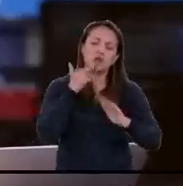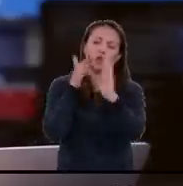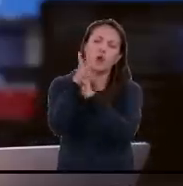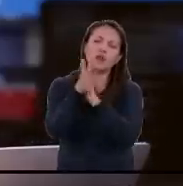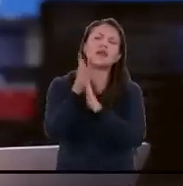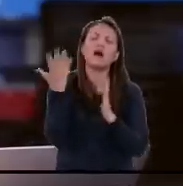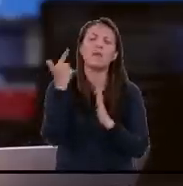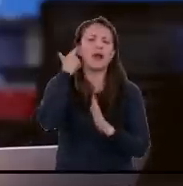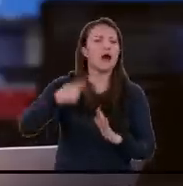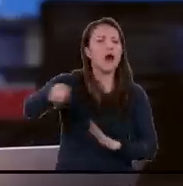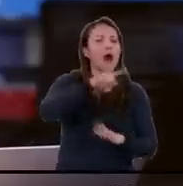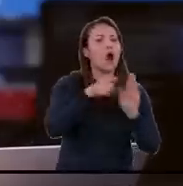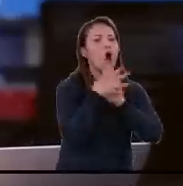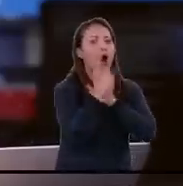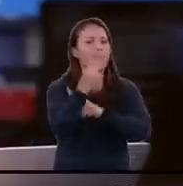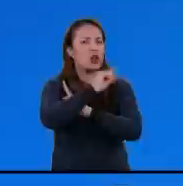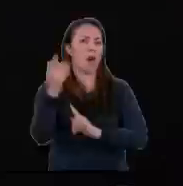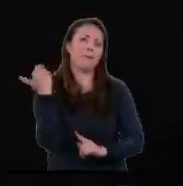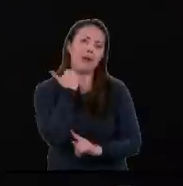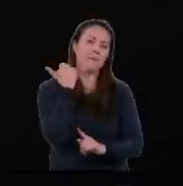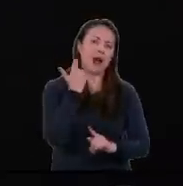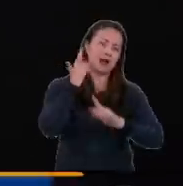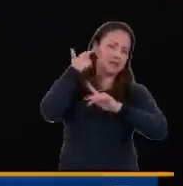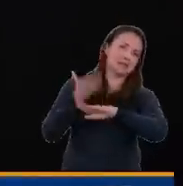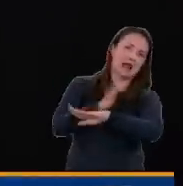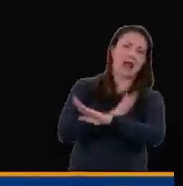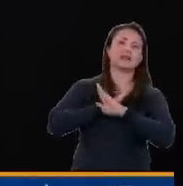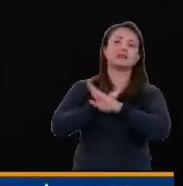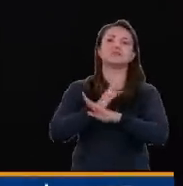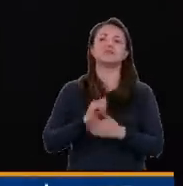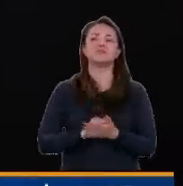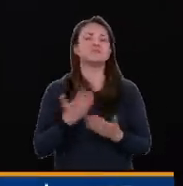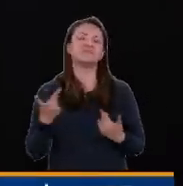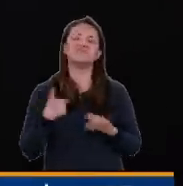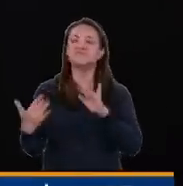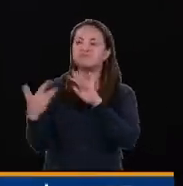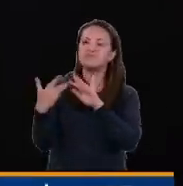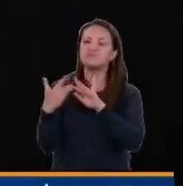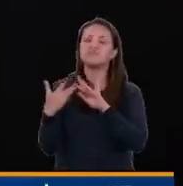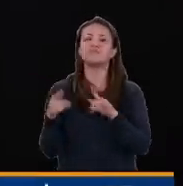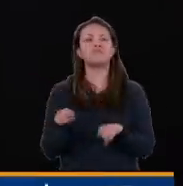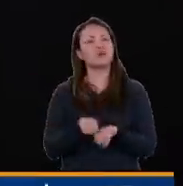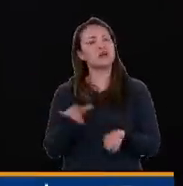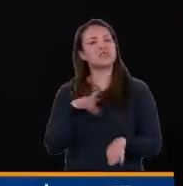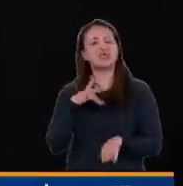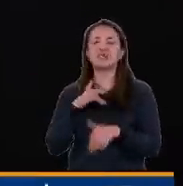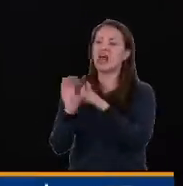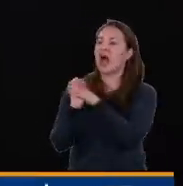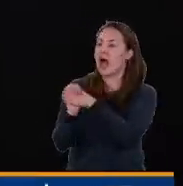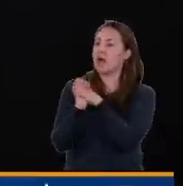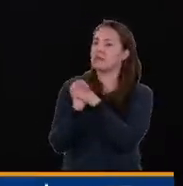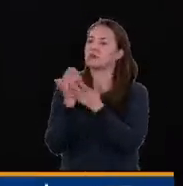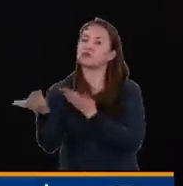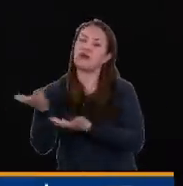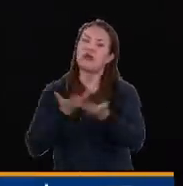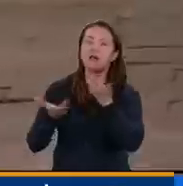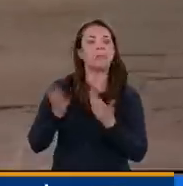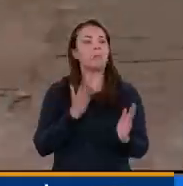dolor. Pues entablamos una conversación, nos hicimos como, digamos que amigos, que bueno,